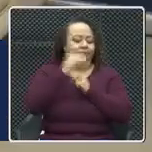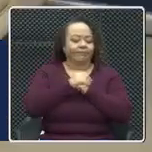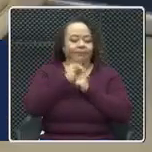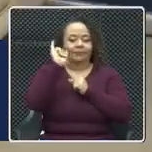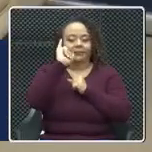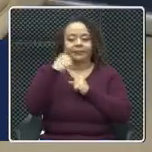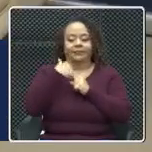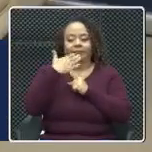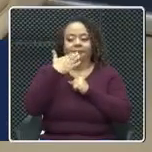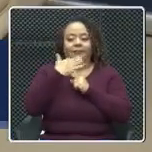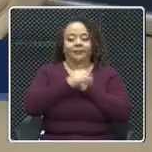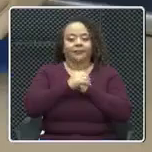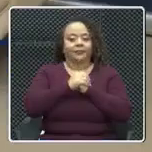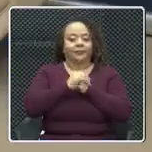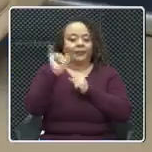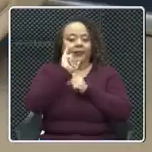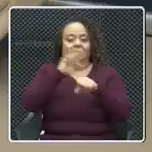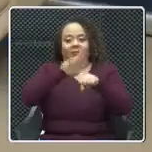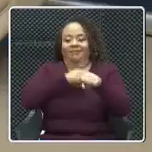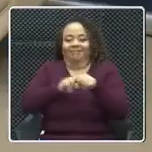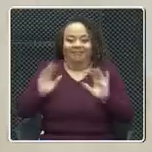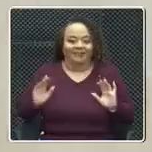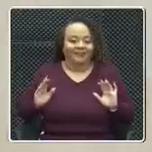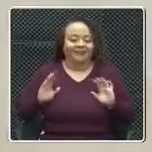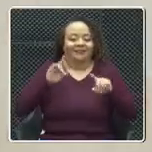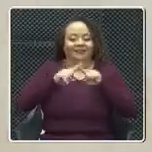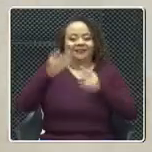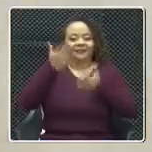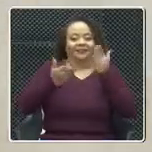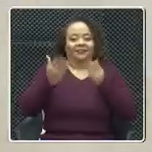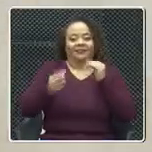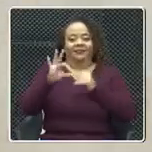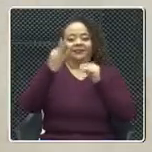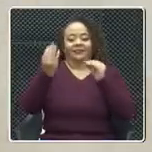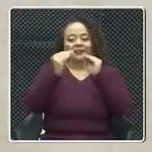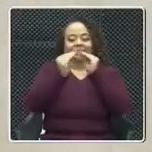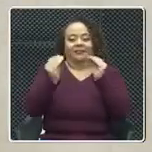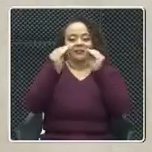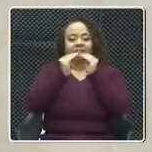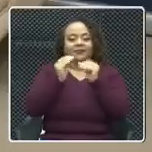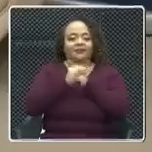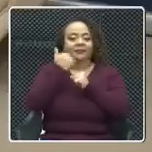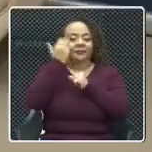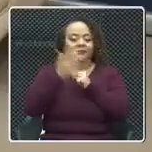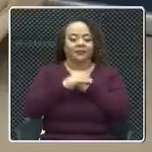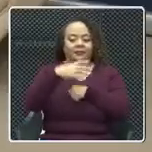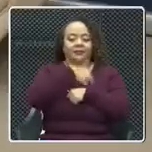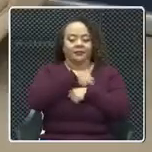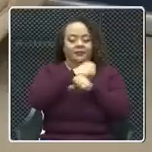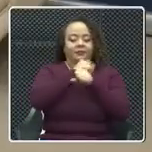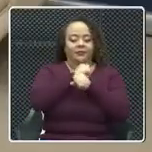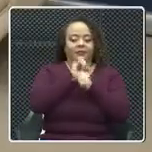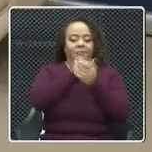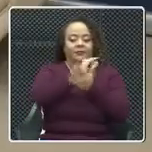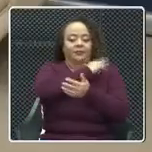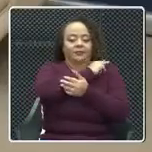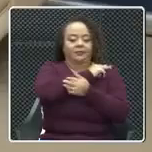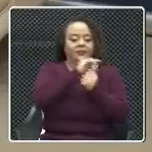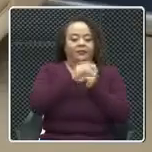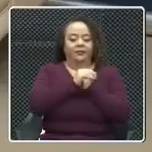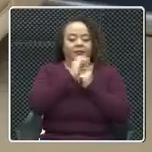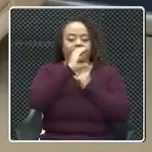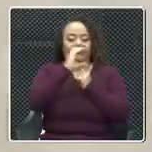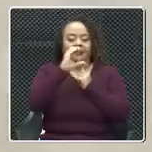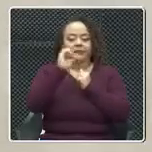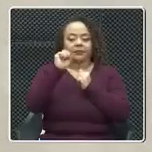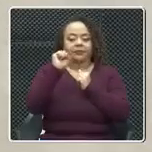yo lo hablo en términos como muy coloquiales, claro, pero claro, tal vez la forma más fácil de entenderlo. Esa es la idea. El dueño de la póliza es el patrono, ¿de acuerdo? La caja